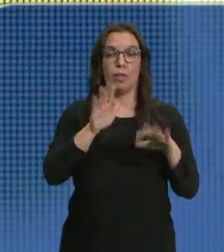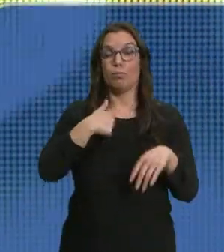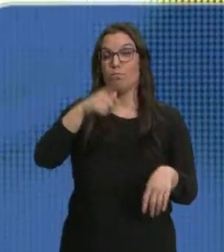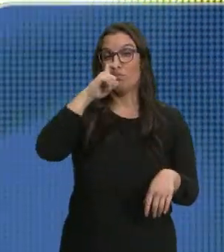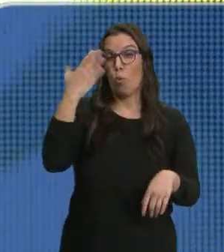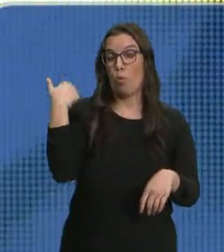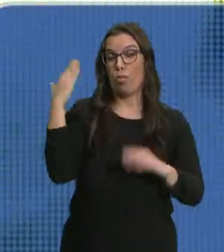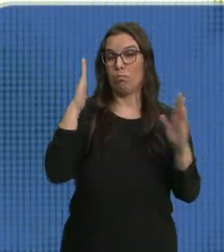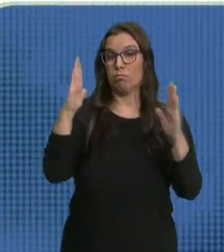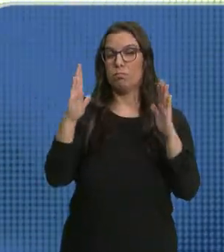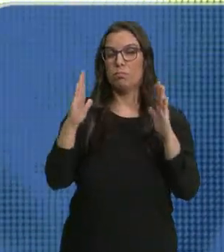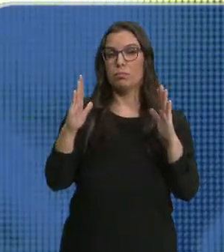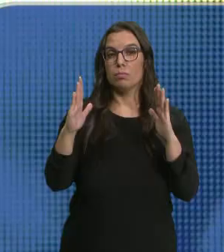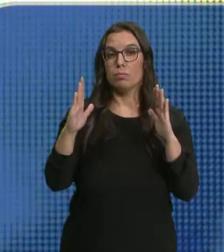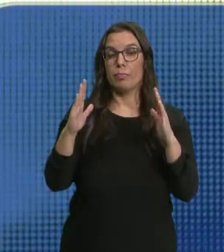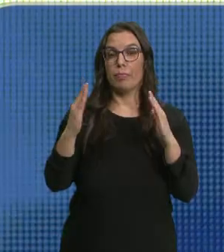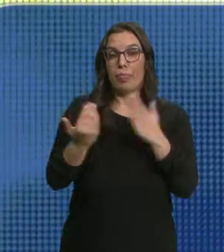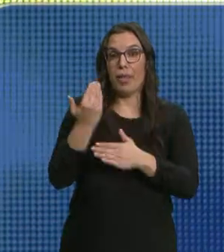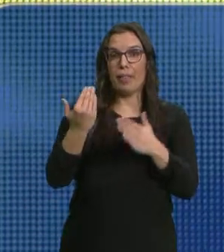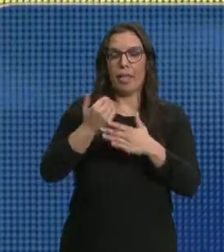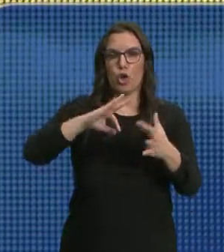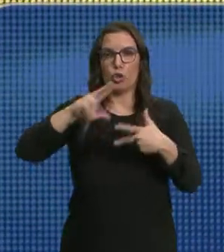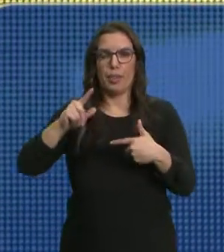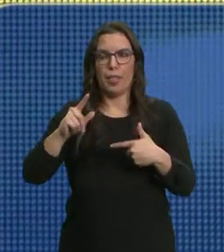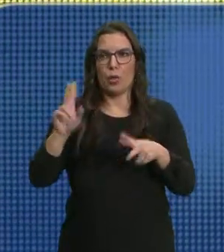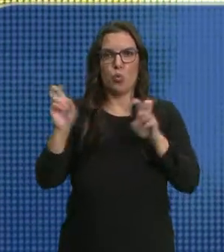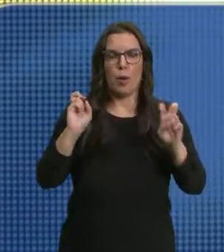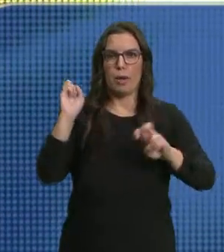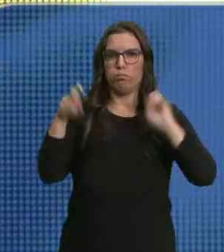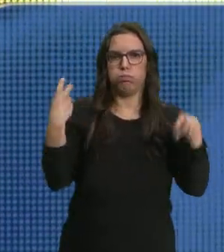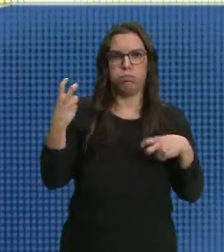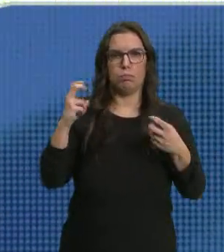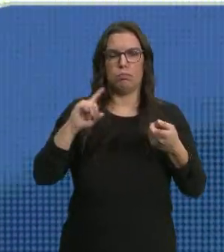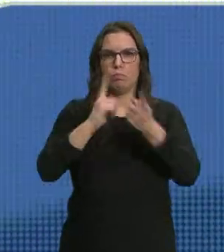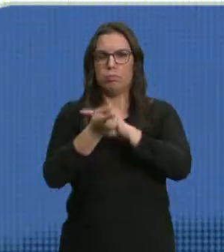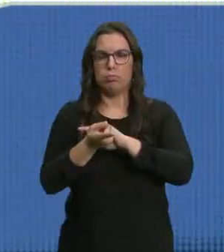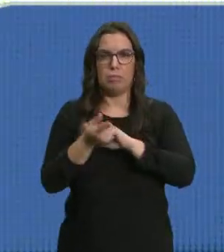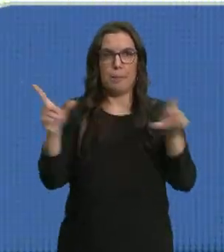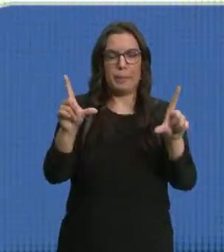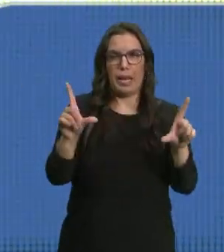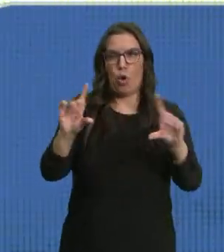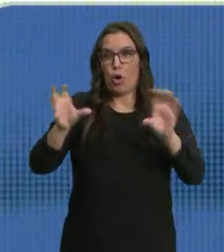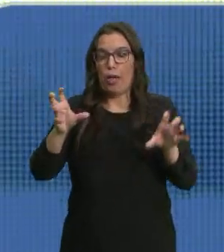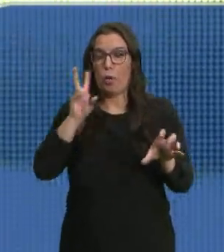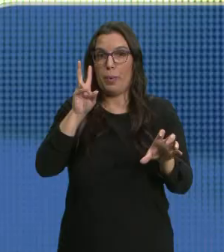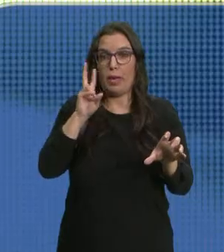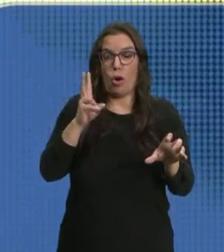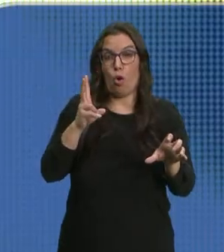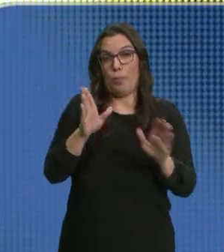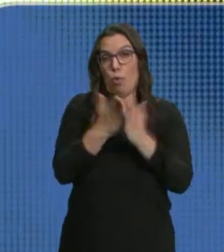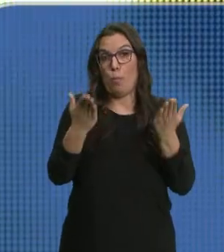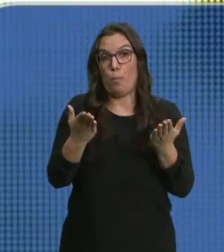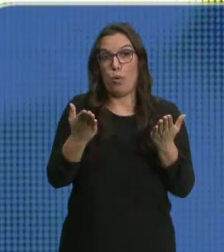Todavía recuerdo esos momentos de que cada día salía una noticia en la tele, en la que, o en la radio o en el